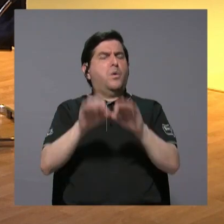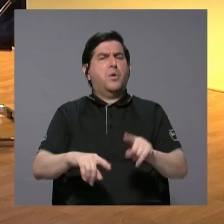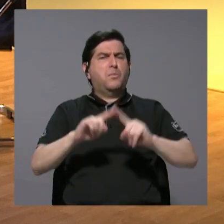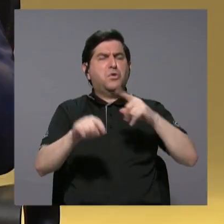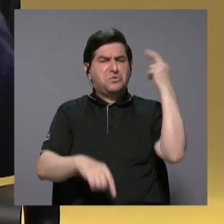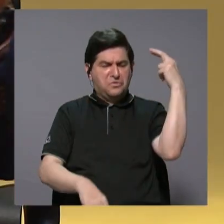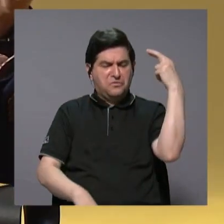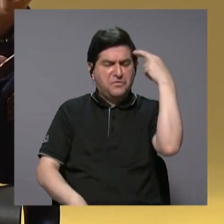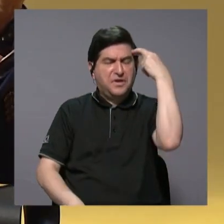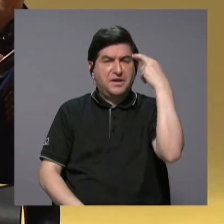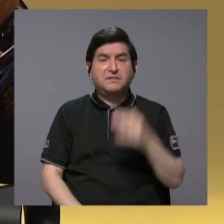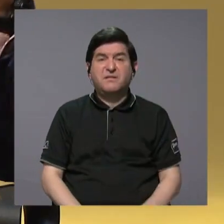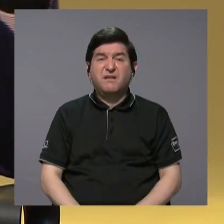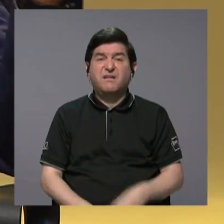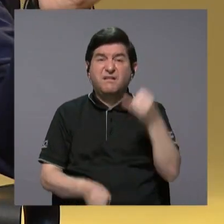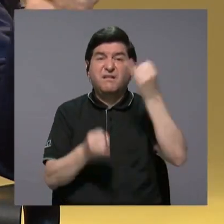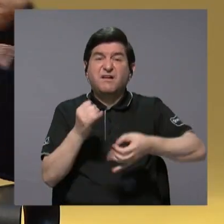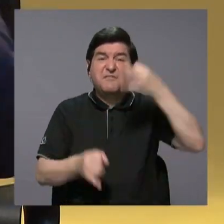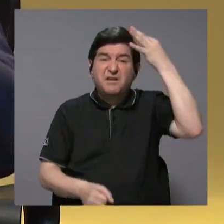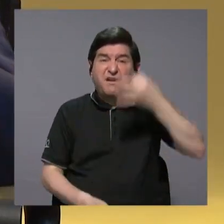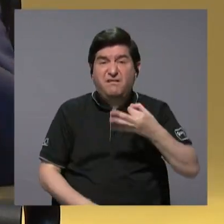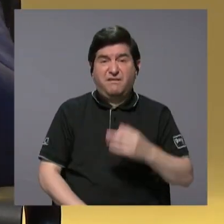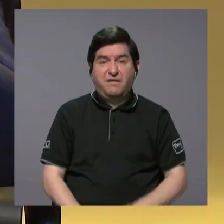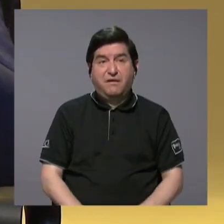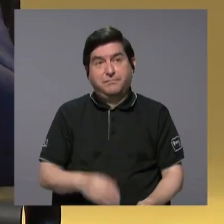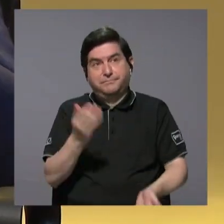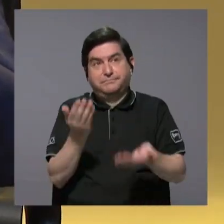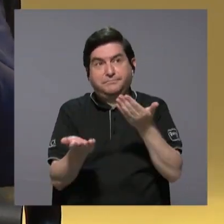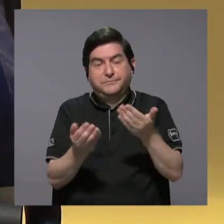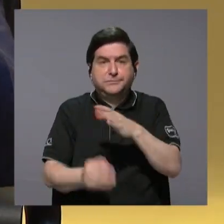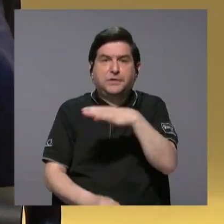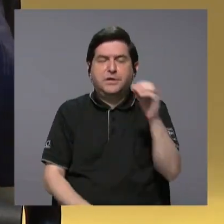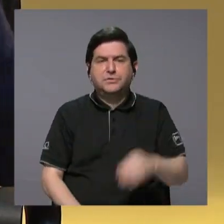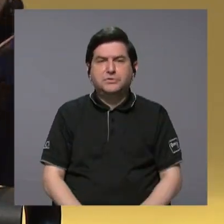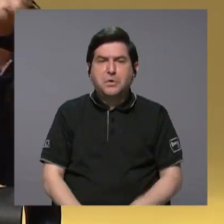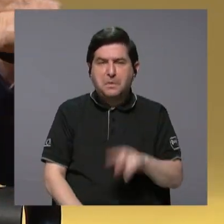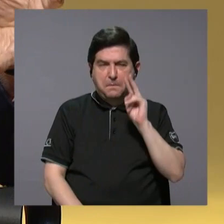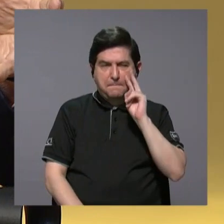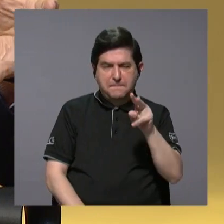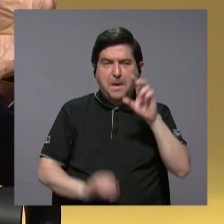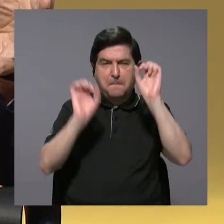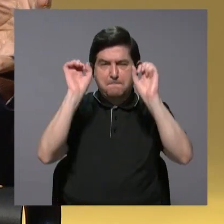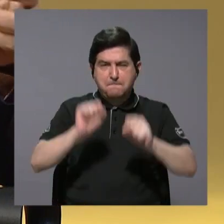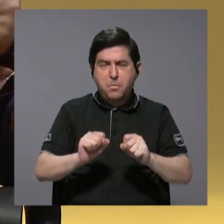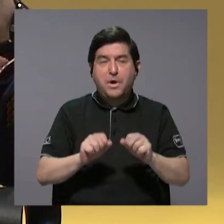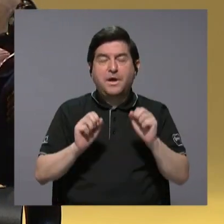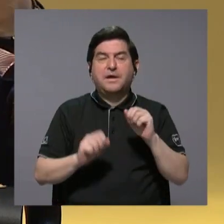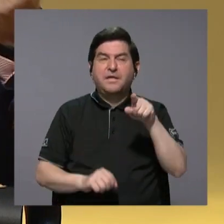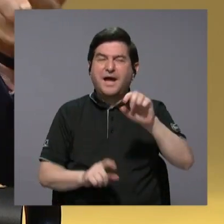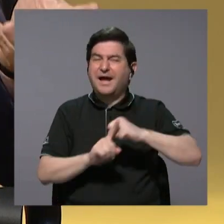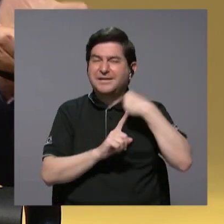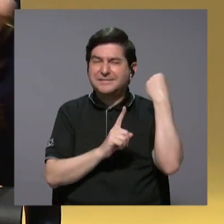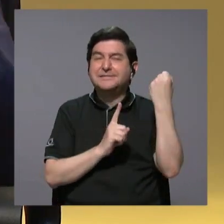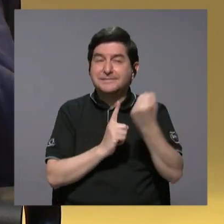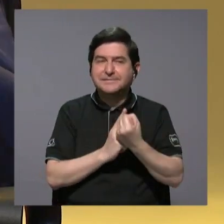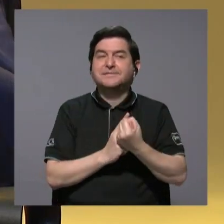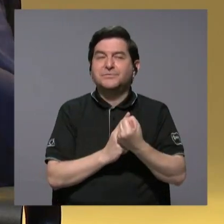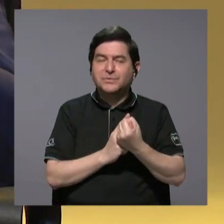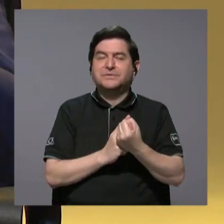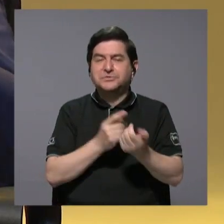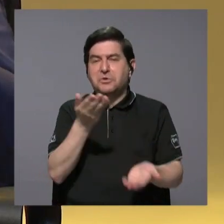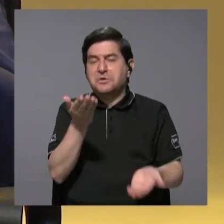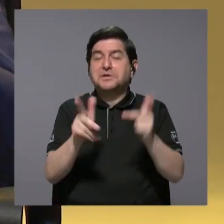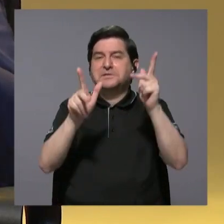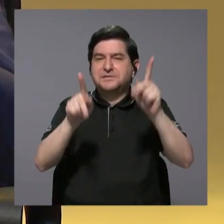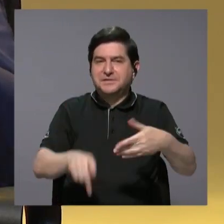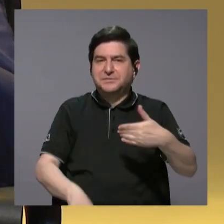y C, y terminan creyendo, en el mejor de los casos, o terminan viendo que ahí puede haber una oposición, que es gente que